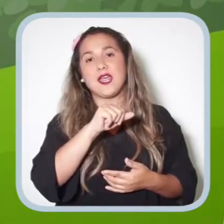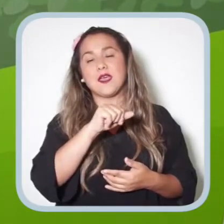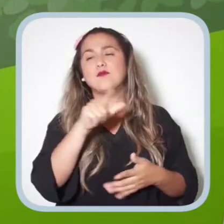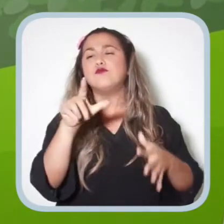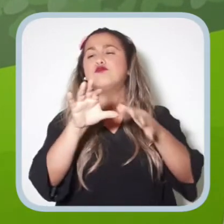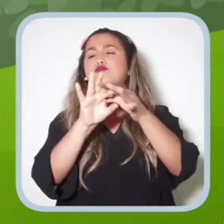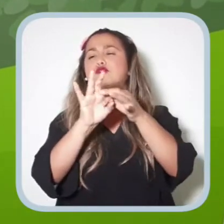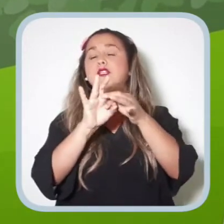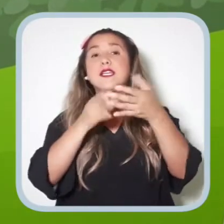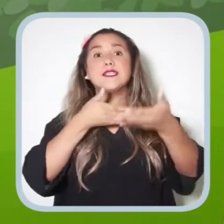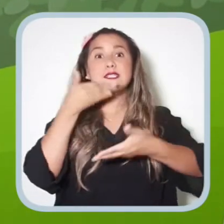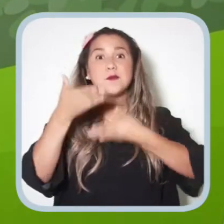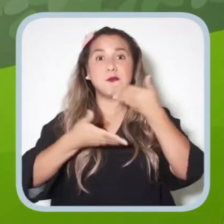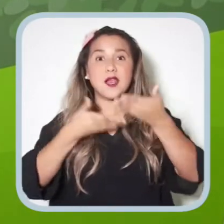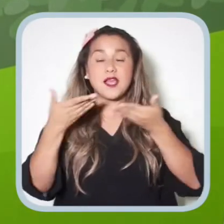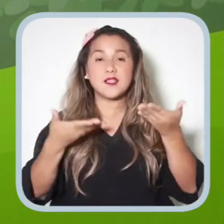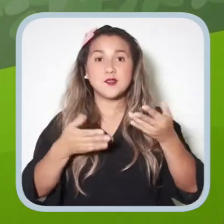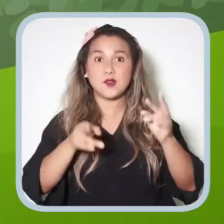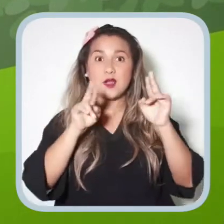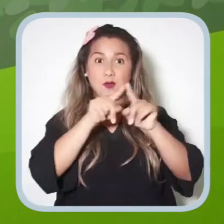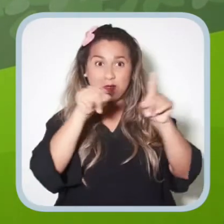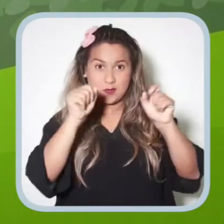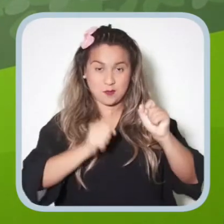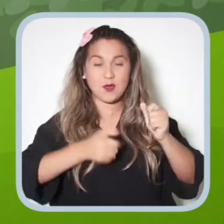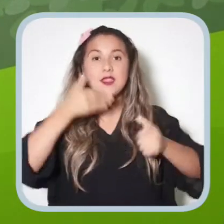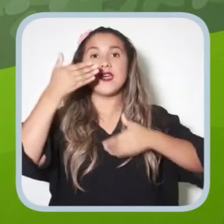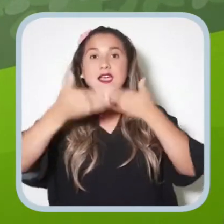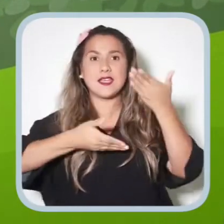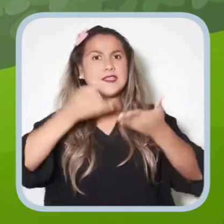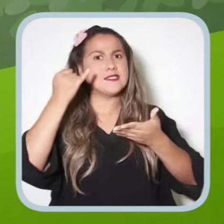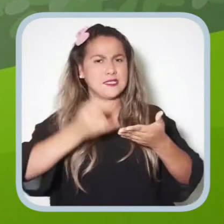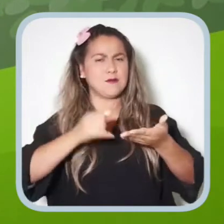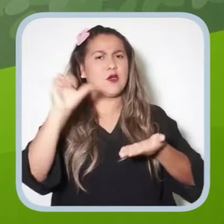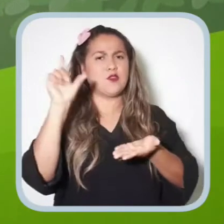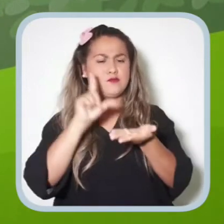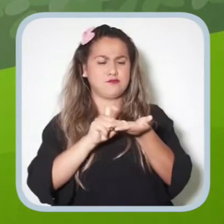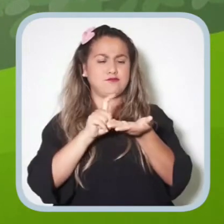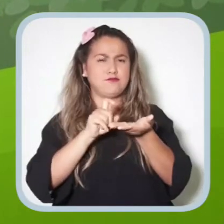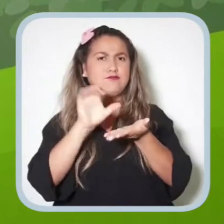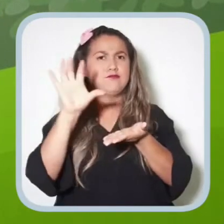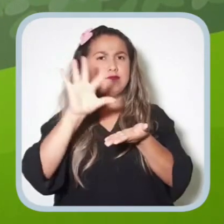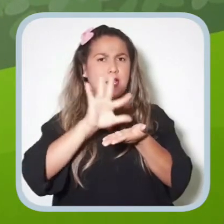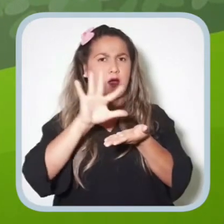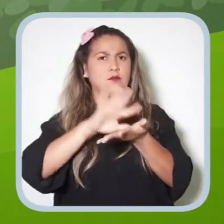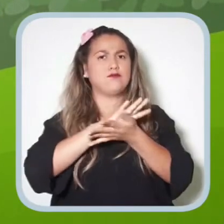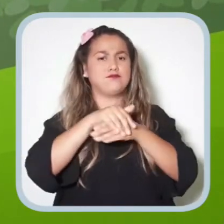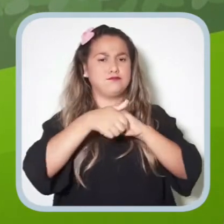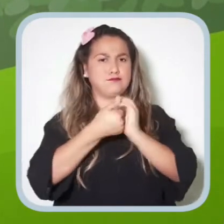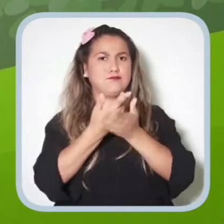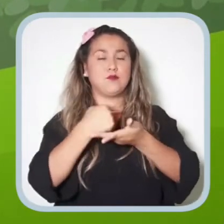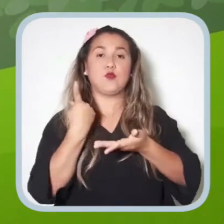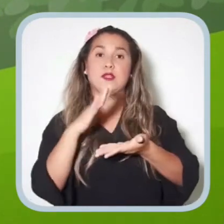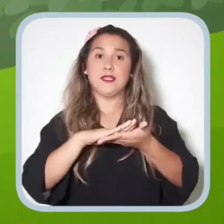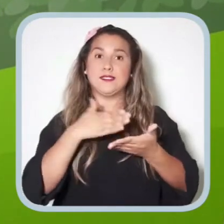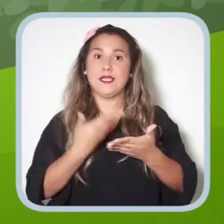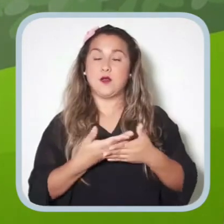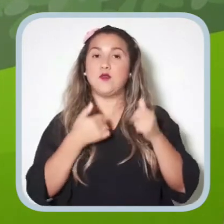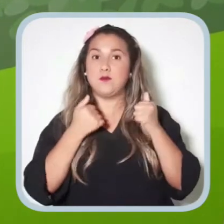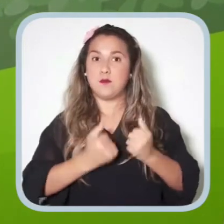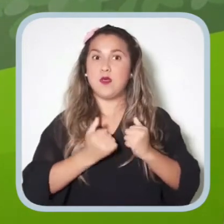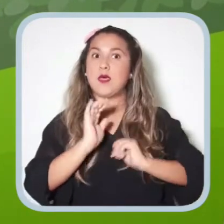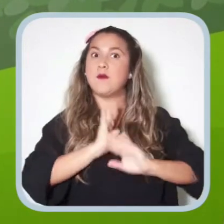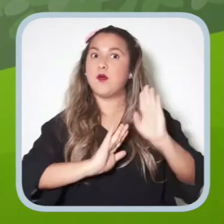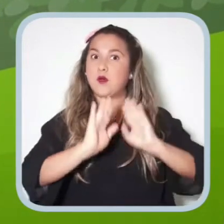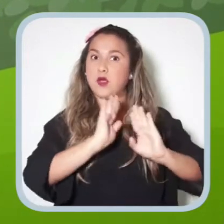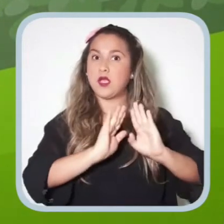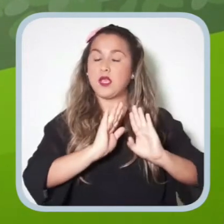Pues ojalá la puedan cantar cada vez que se lave muy bien las manos y así nuestra salud podamos cuidar. Oye, ¿y qué les